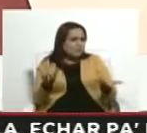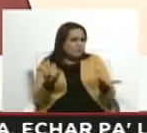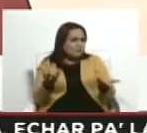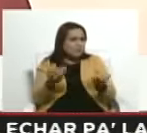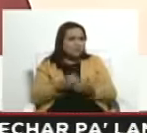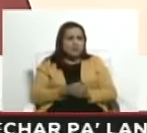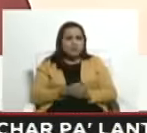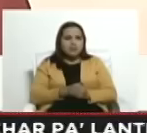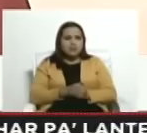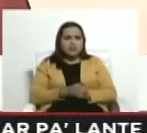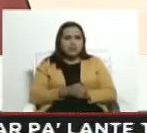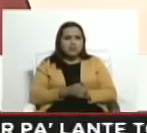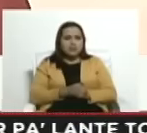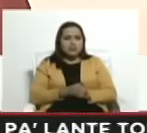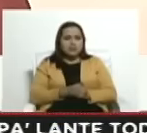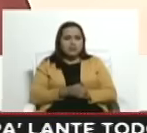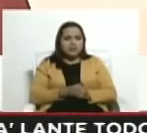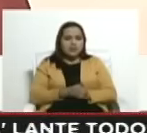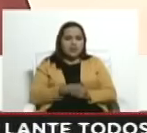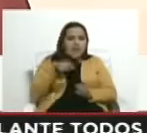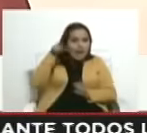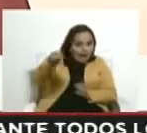Fascista es Almagro,